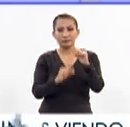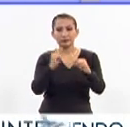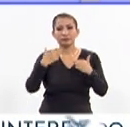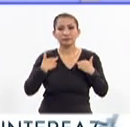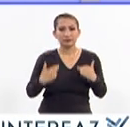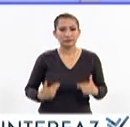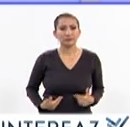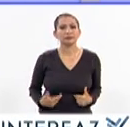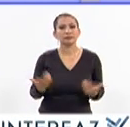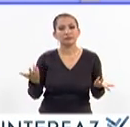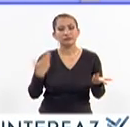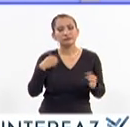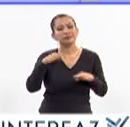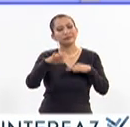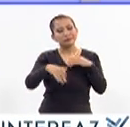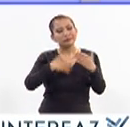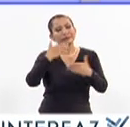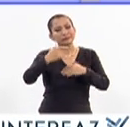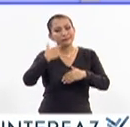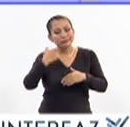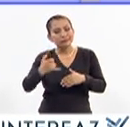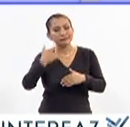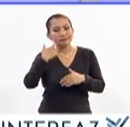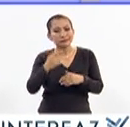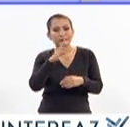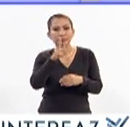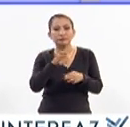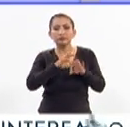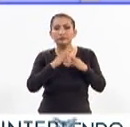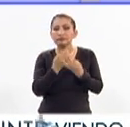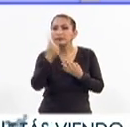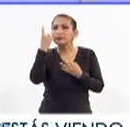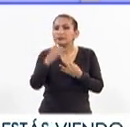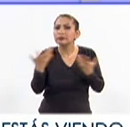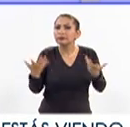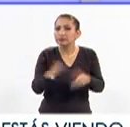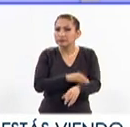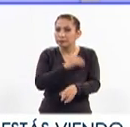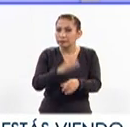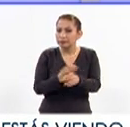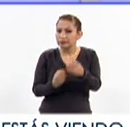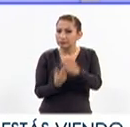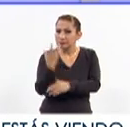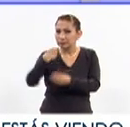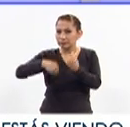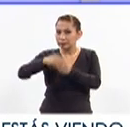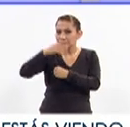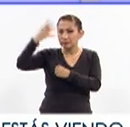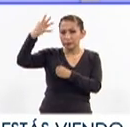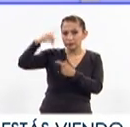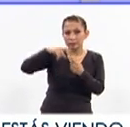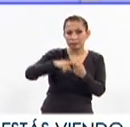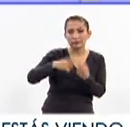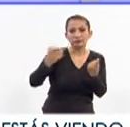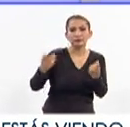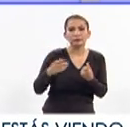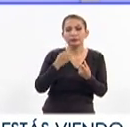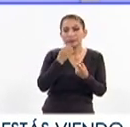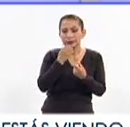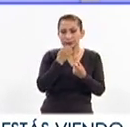ser humano ha venido trabajando mejores alternativas para generar energías renovables provenientes del sol,